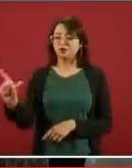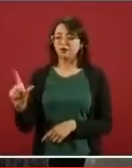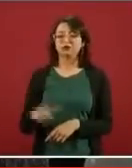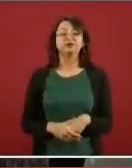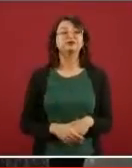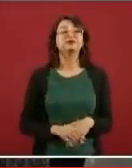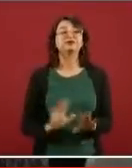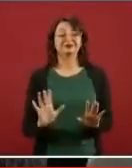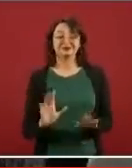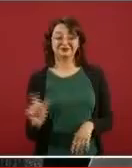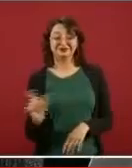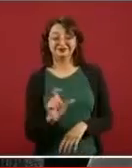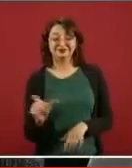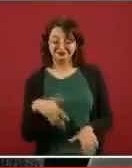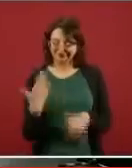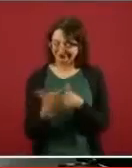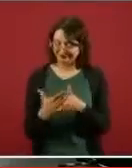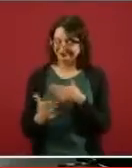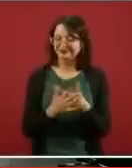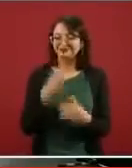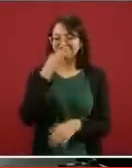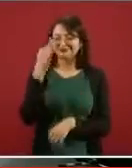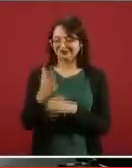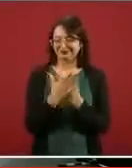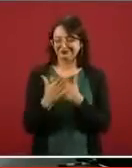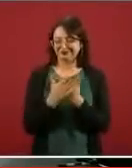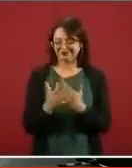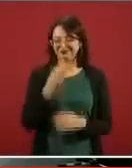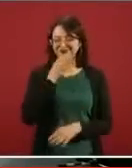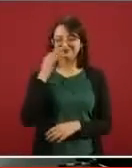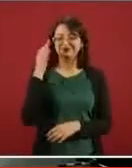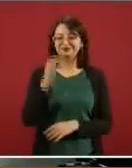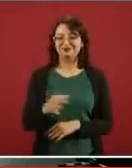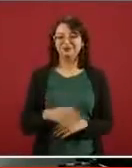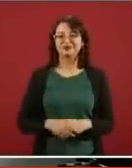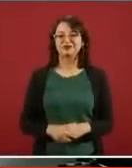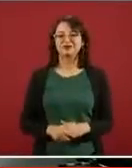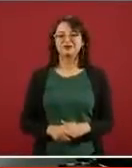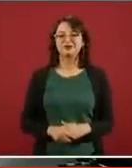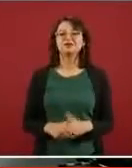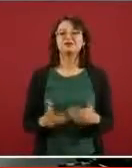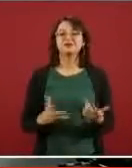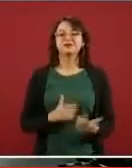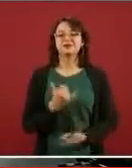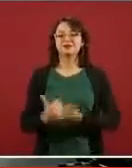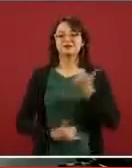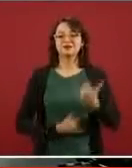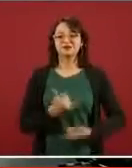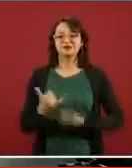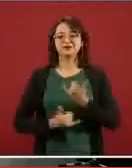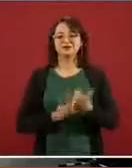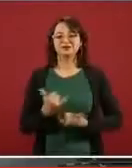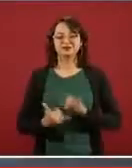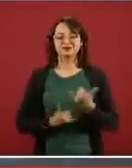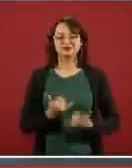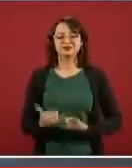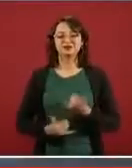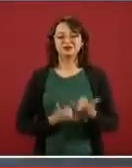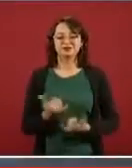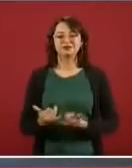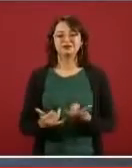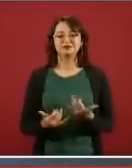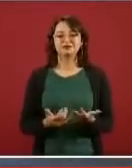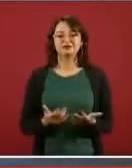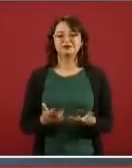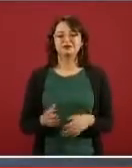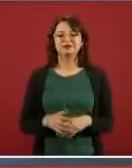pronto pronto pronto pronto y vamos a jugar este va a haber un juego